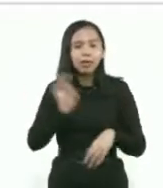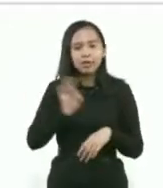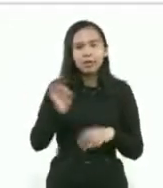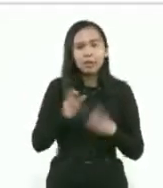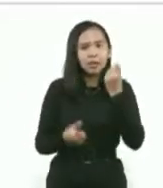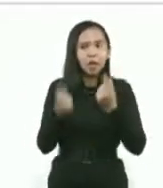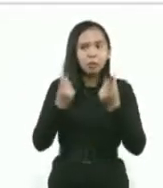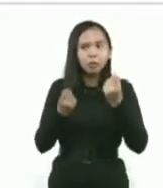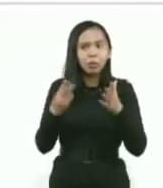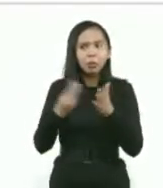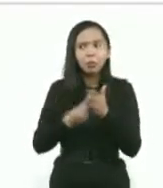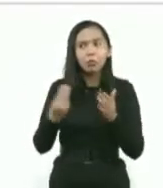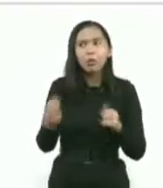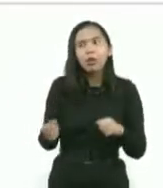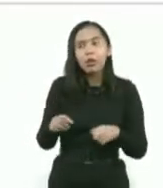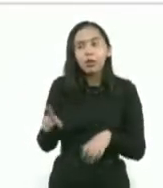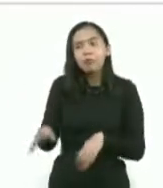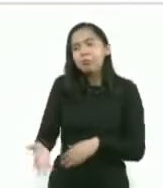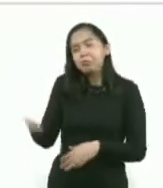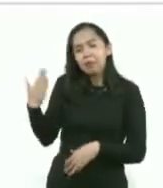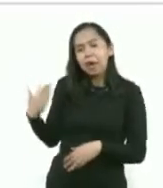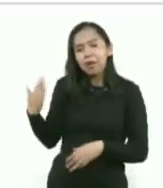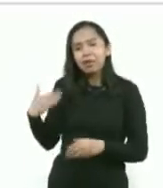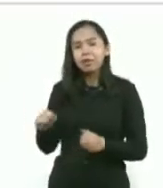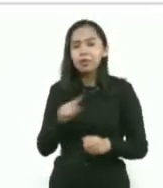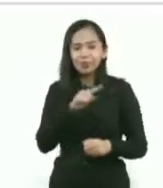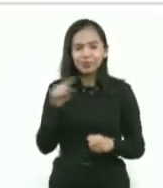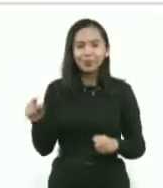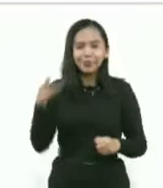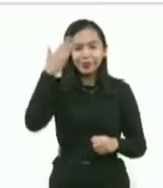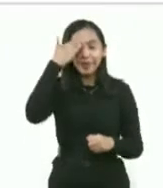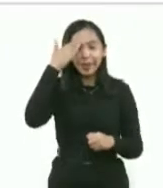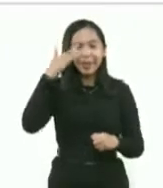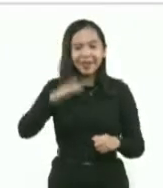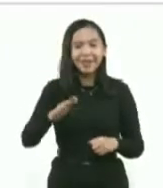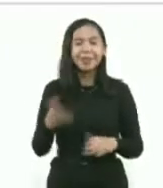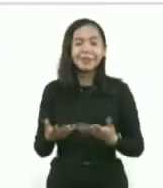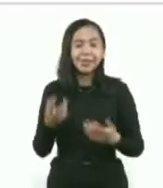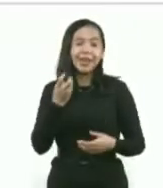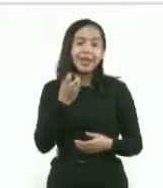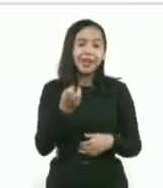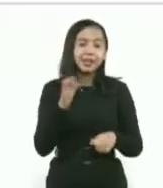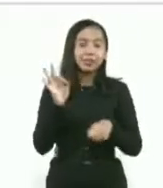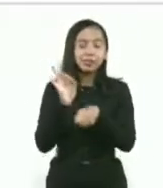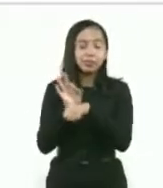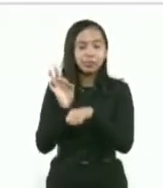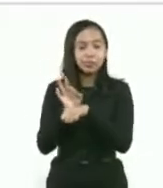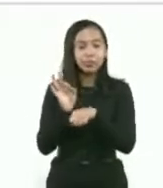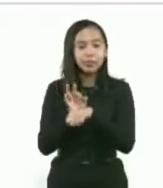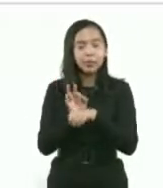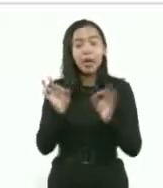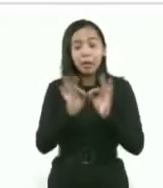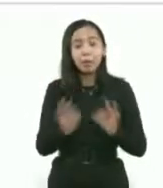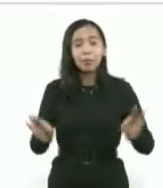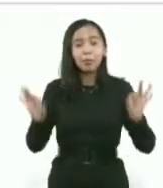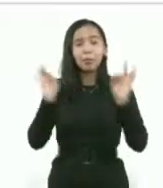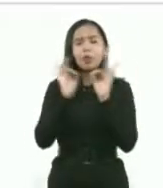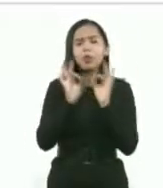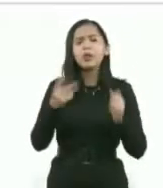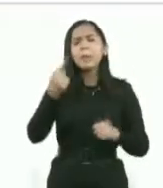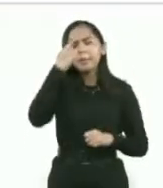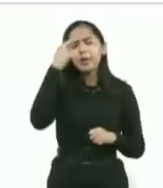siempre se han distinguido como buenos proveedores de combustibles. Es un instrumento muy importante